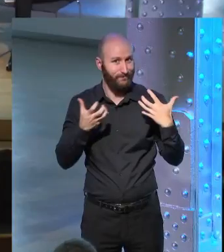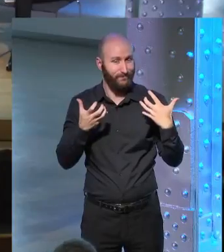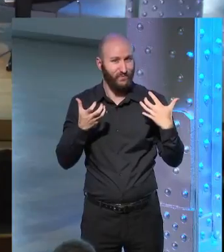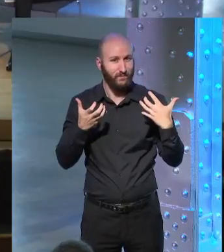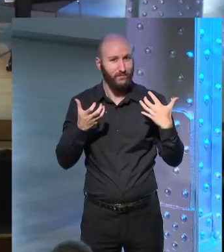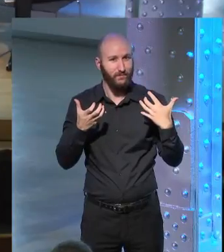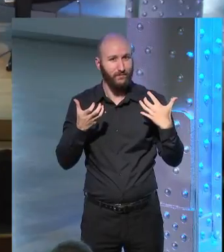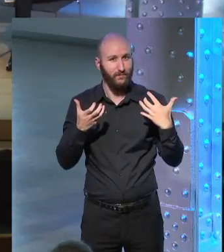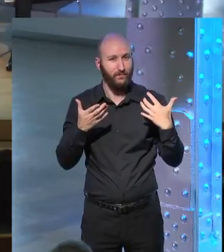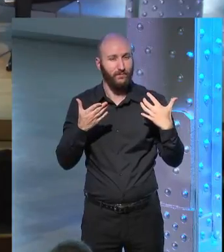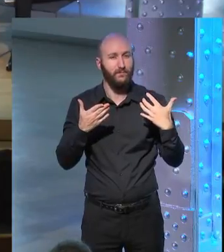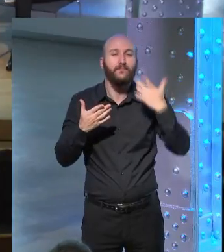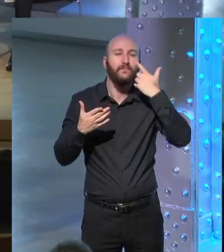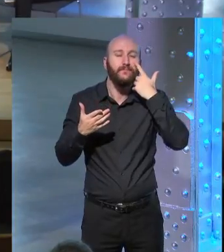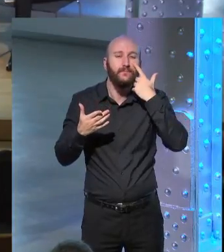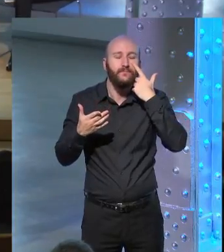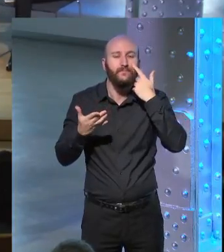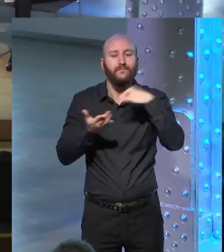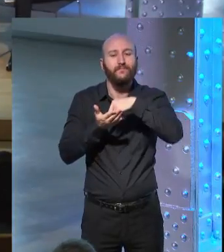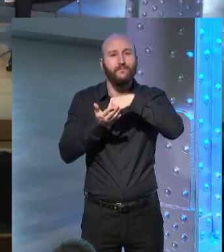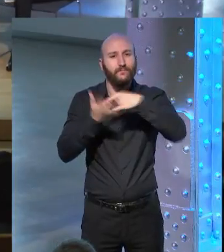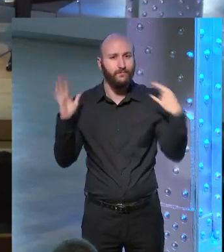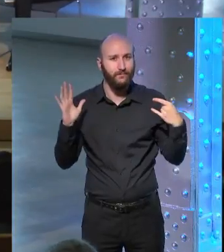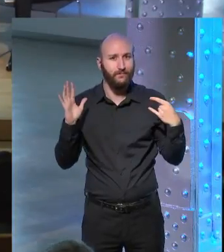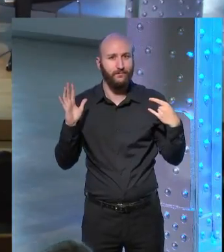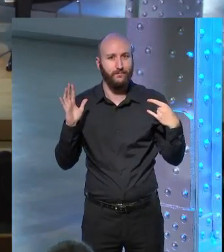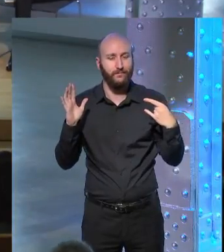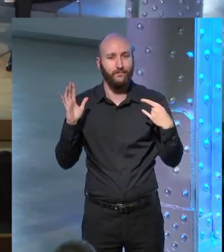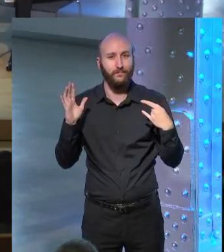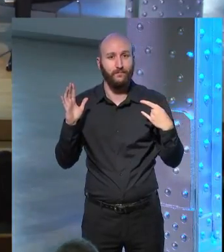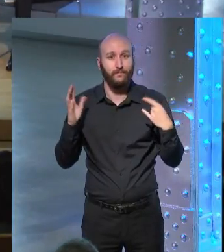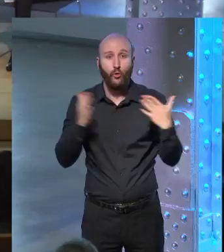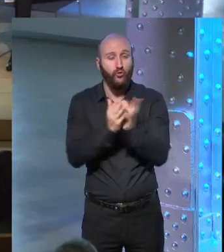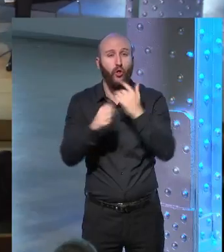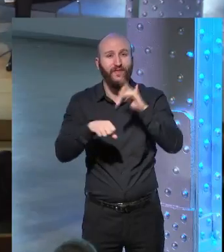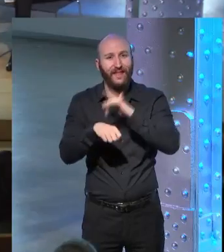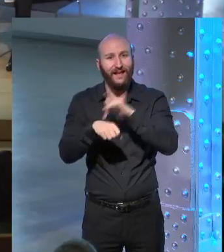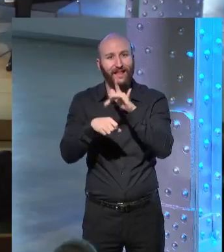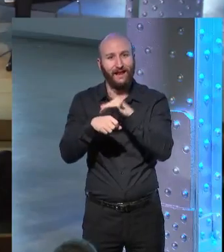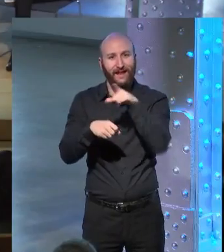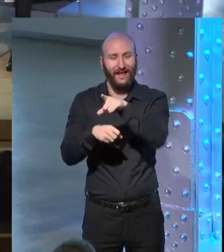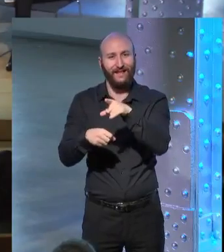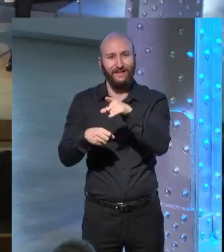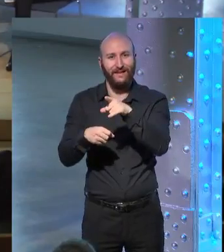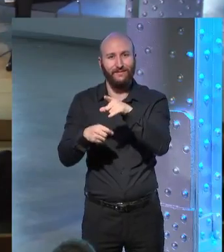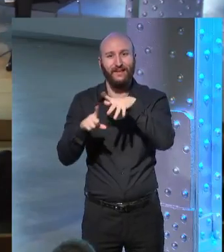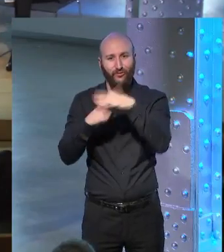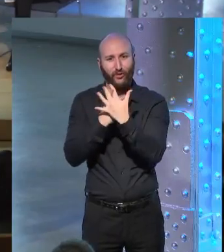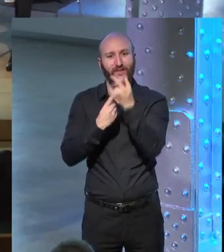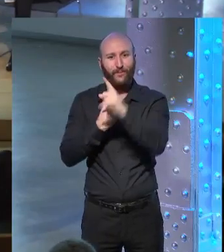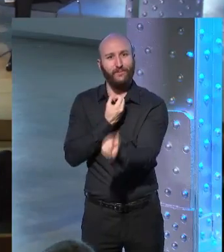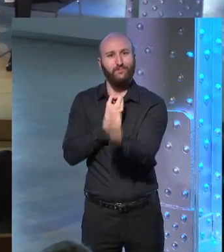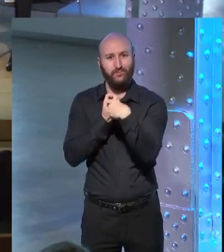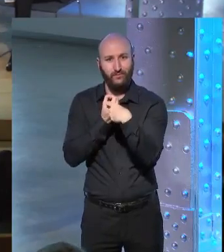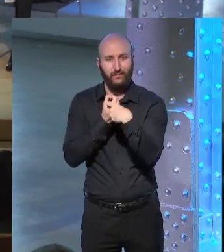se pueden incorporar las nuevas tecnologías, el mundo digital, hasta ese punto, incluso en